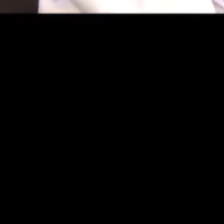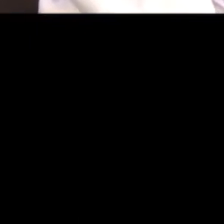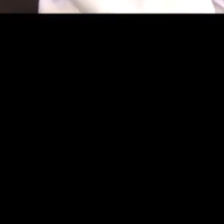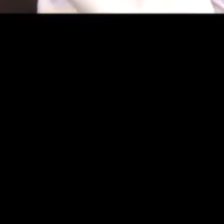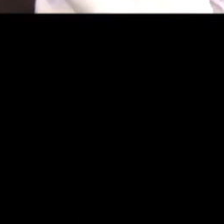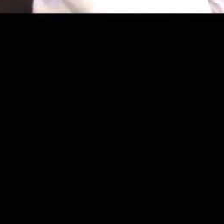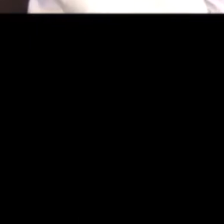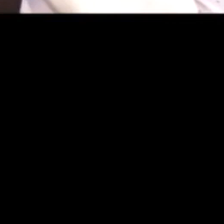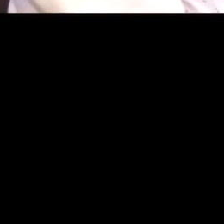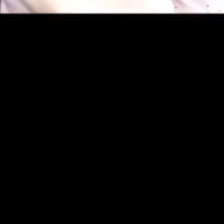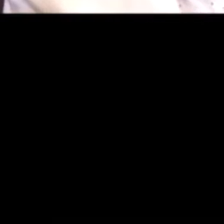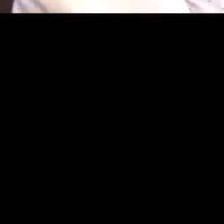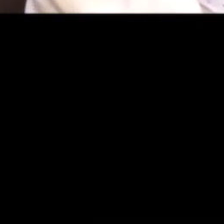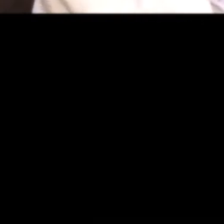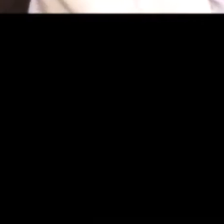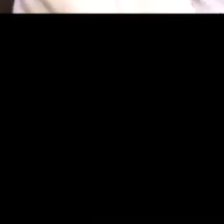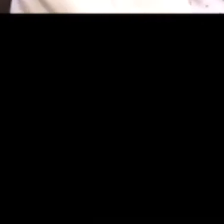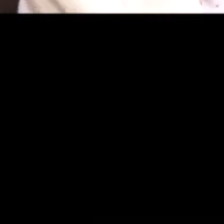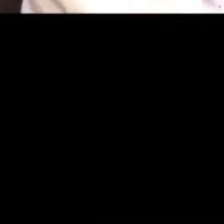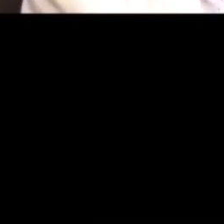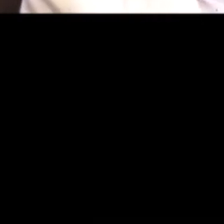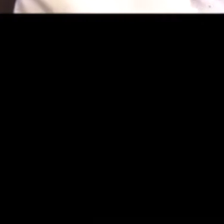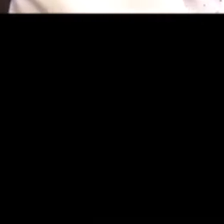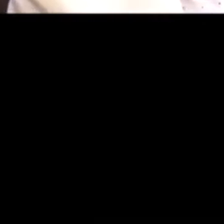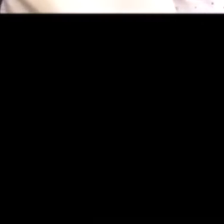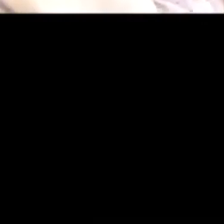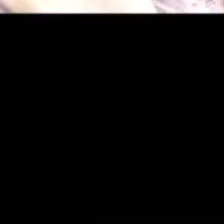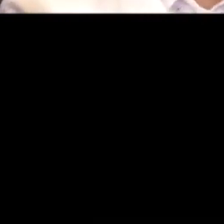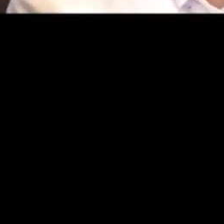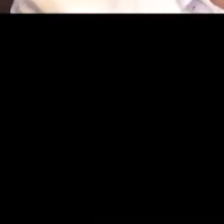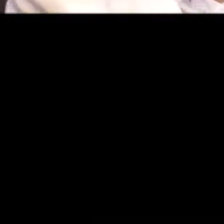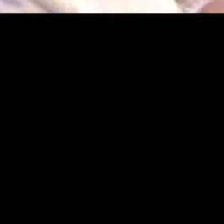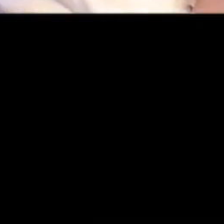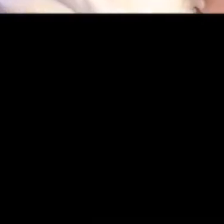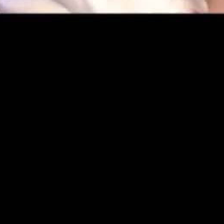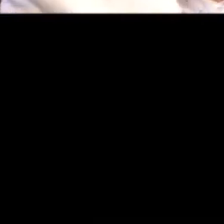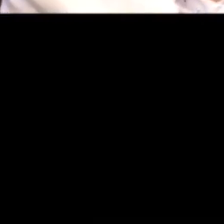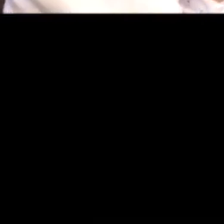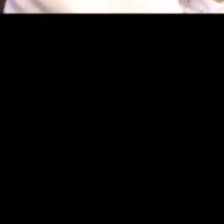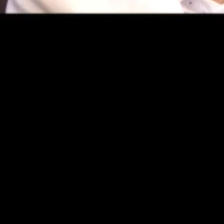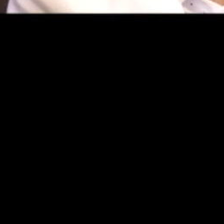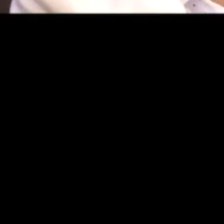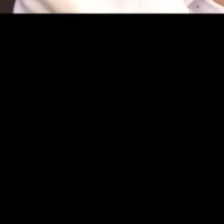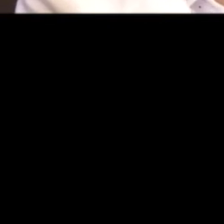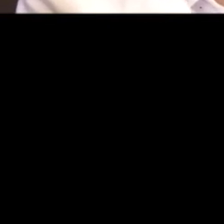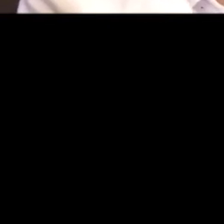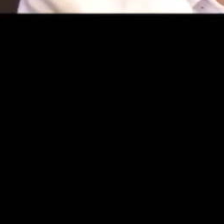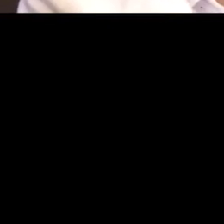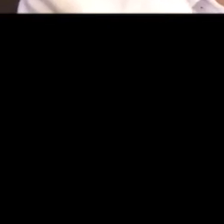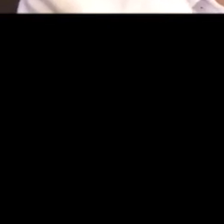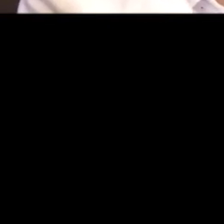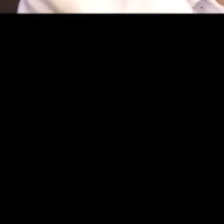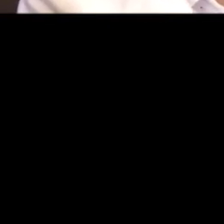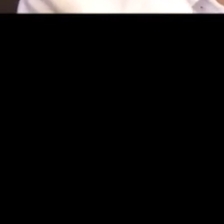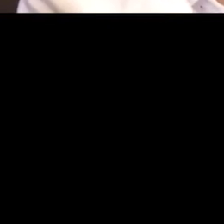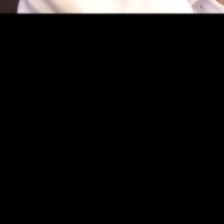Salvador Sánchez, así como la abogada Catherine Batista del Ministerio de Relaciones Exteriores y las abogadas Jessica Lazo